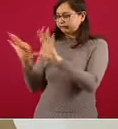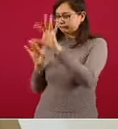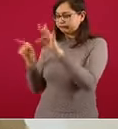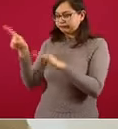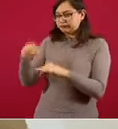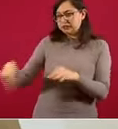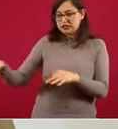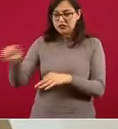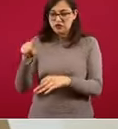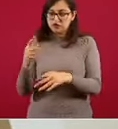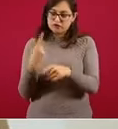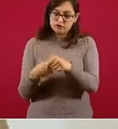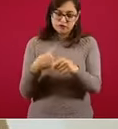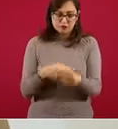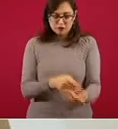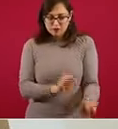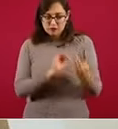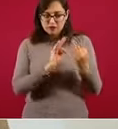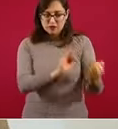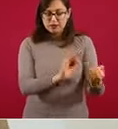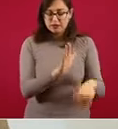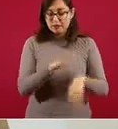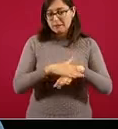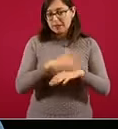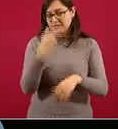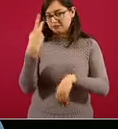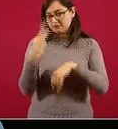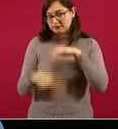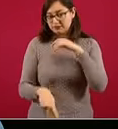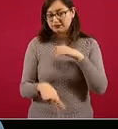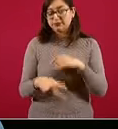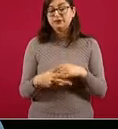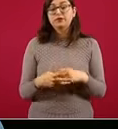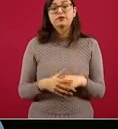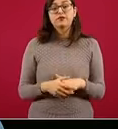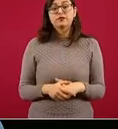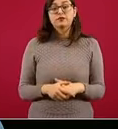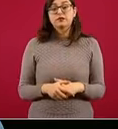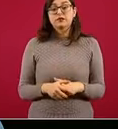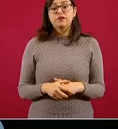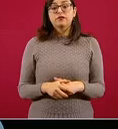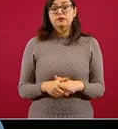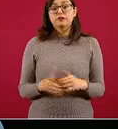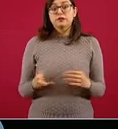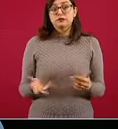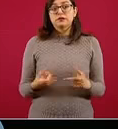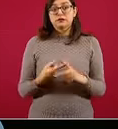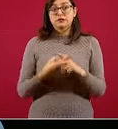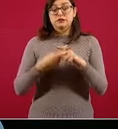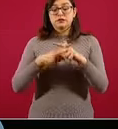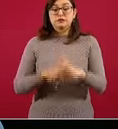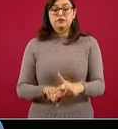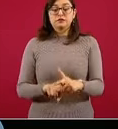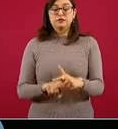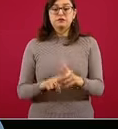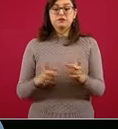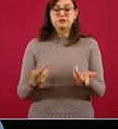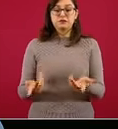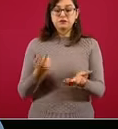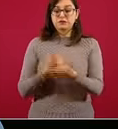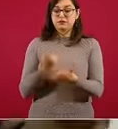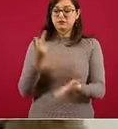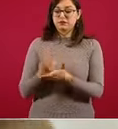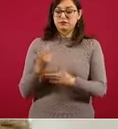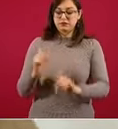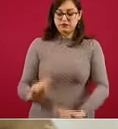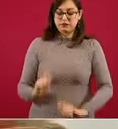contacto, ¿no? Digo, esto nos ayudó mucho haber iniciado con esta condecoración Miguel Hidalgo, que